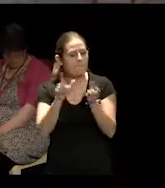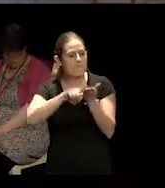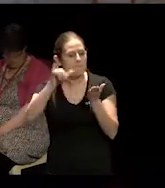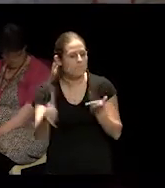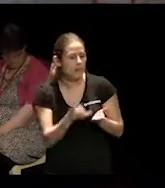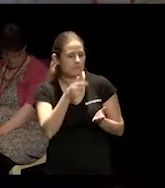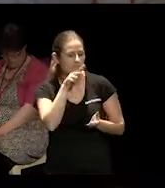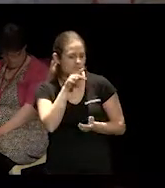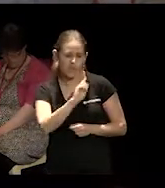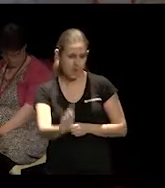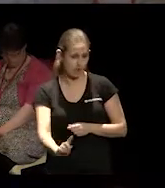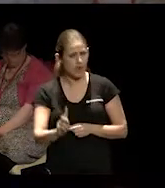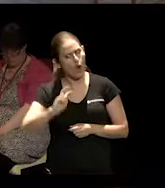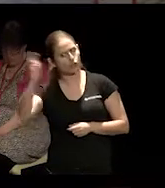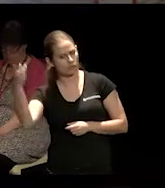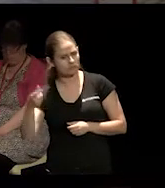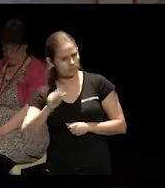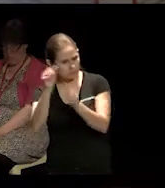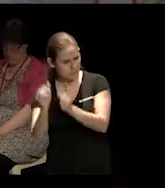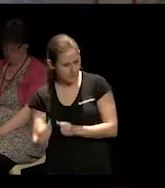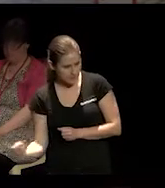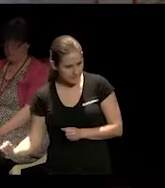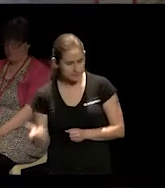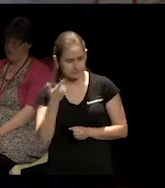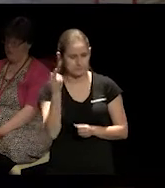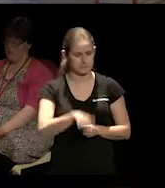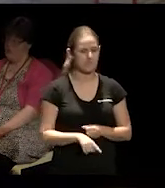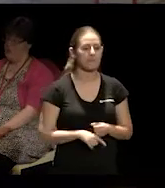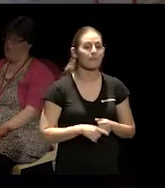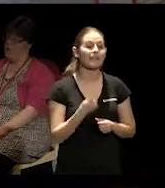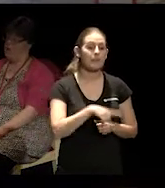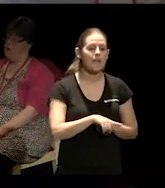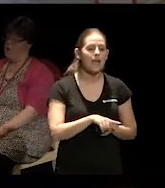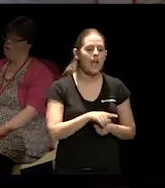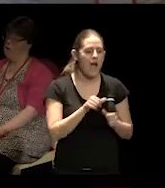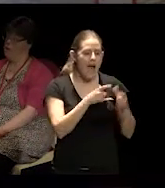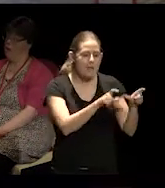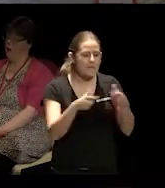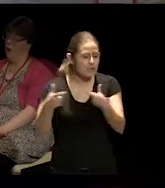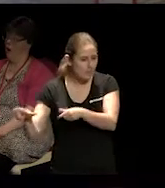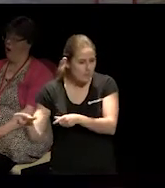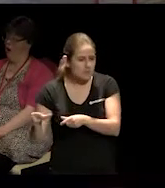También queríamos hacer un breve recorrido sobre los ámbitos de aplicación del método Skinka, ya